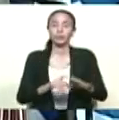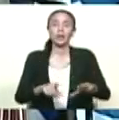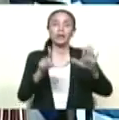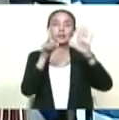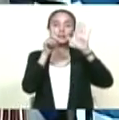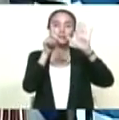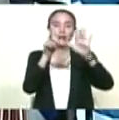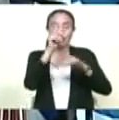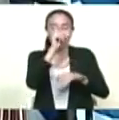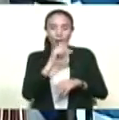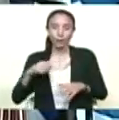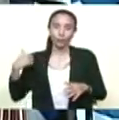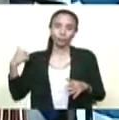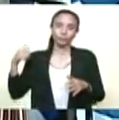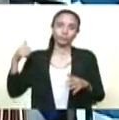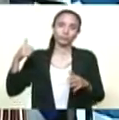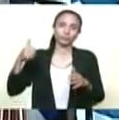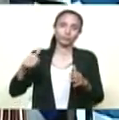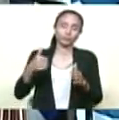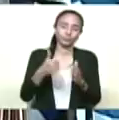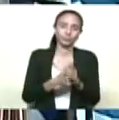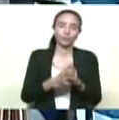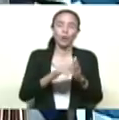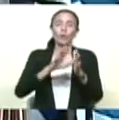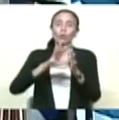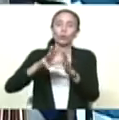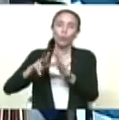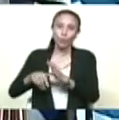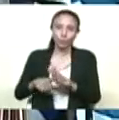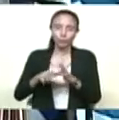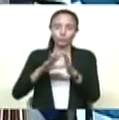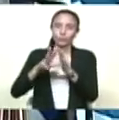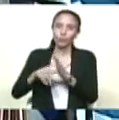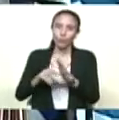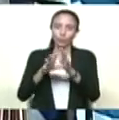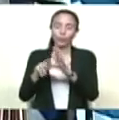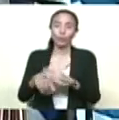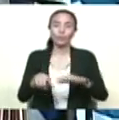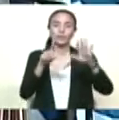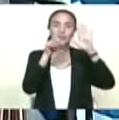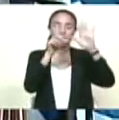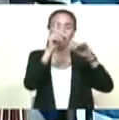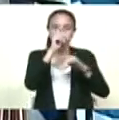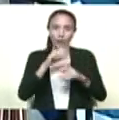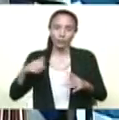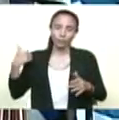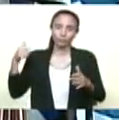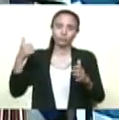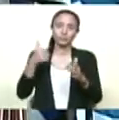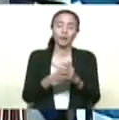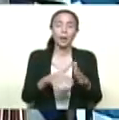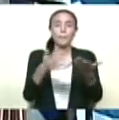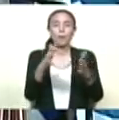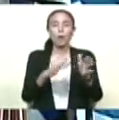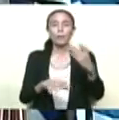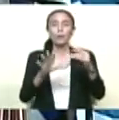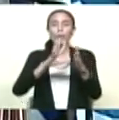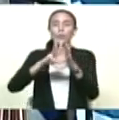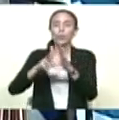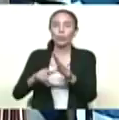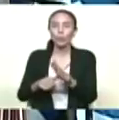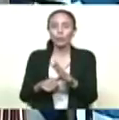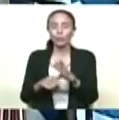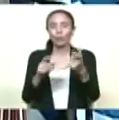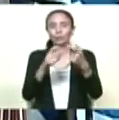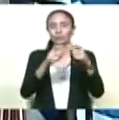del 2009 hasta el 2015 que la pesquisa que hemos indagado puede ser más se calcula en al menos esta